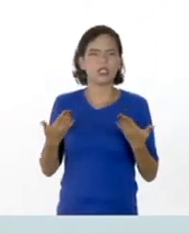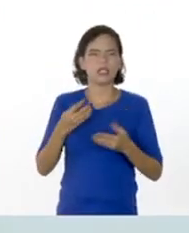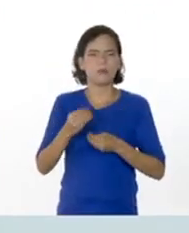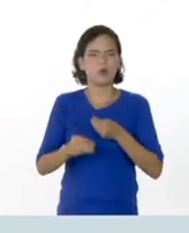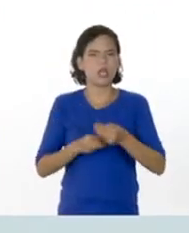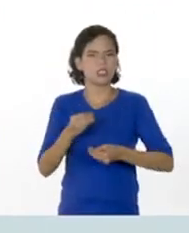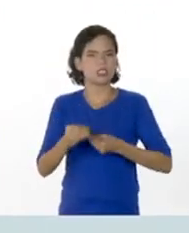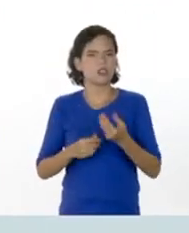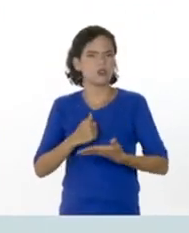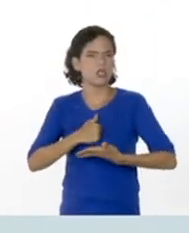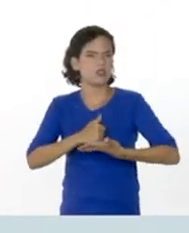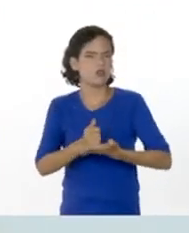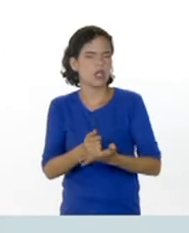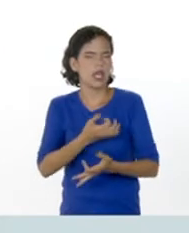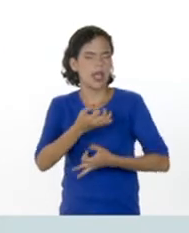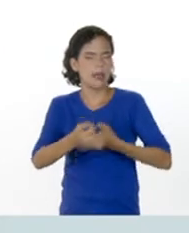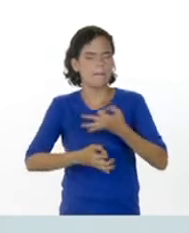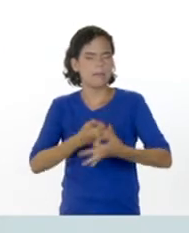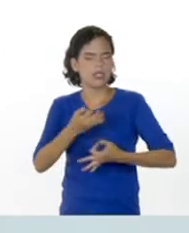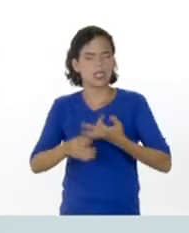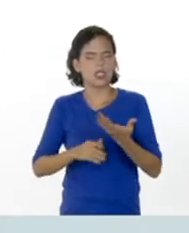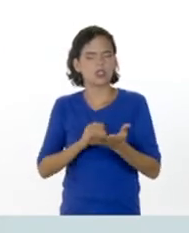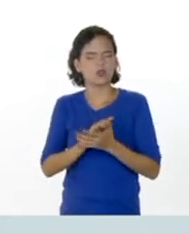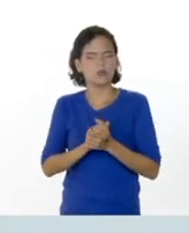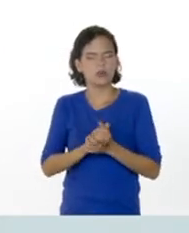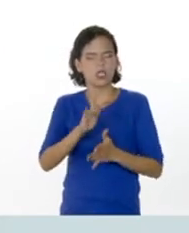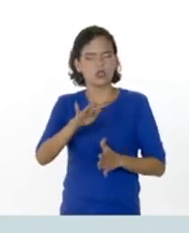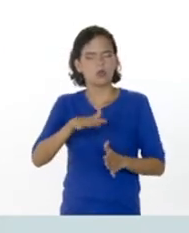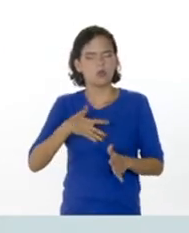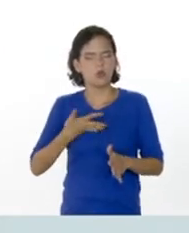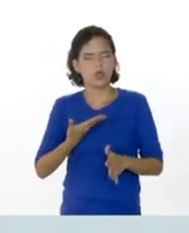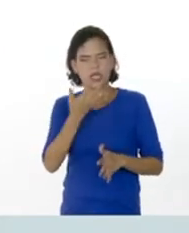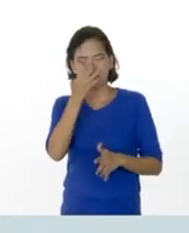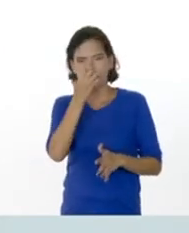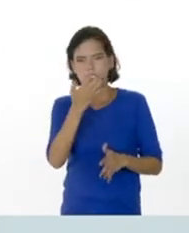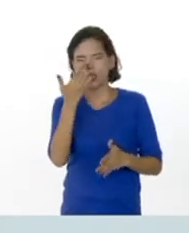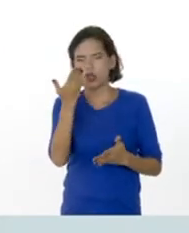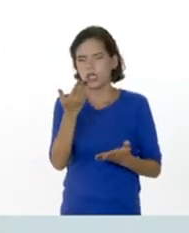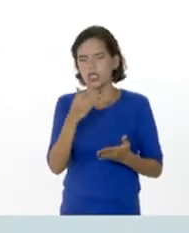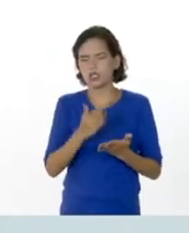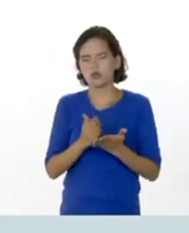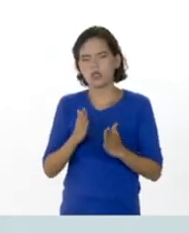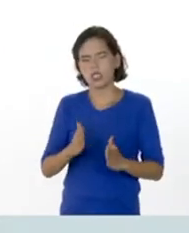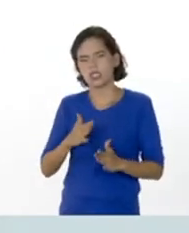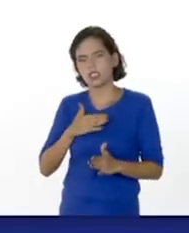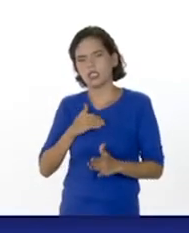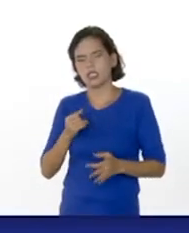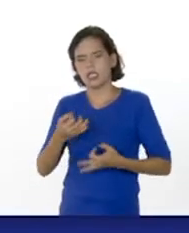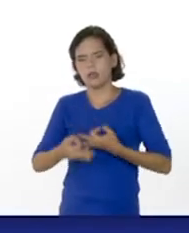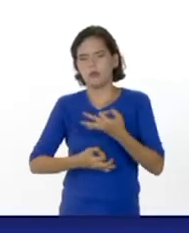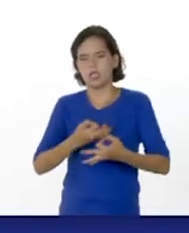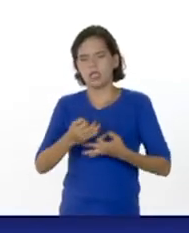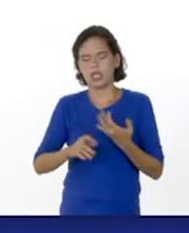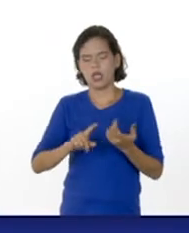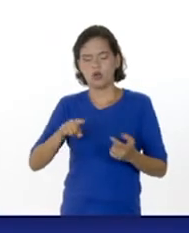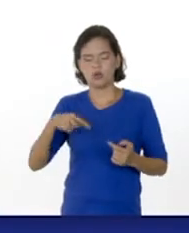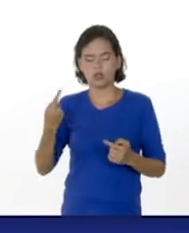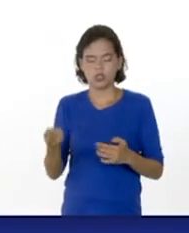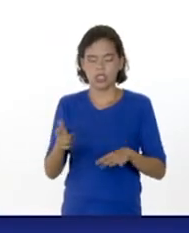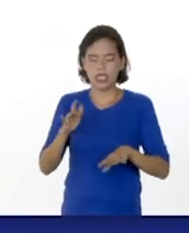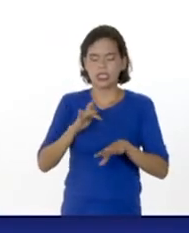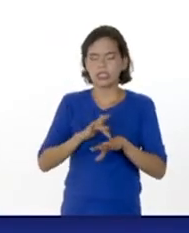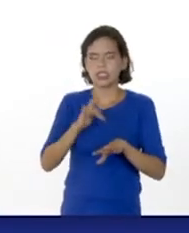le ayudará a explicar a sus compañeros y que sus compañeros puedan entender lo que él quiere explicarles. Lo otro sería colocar texturas.